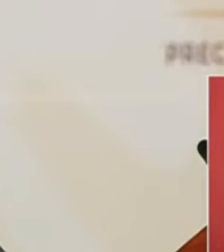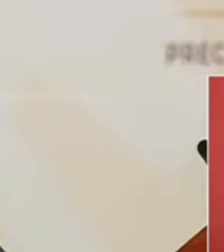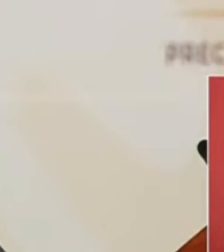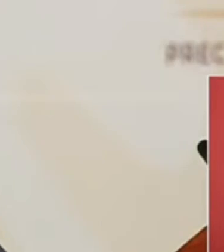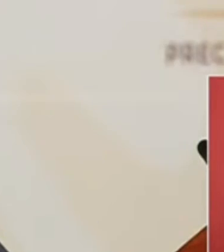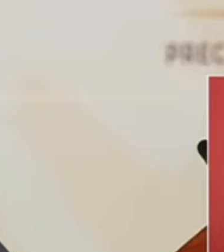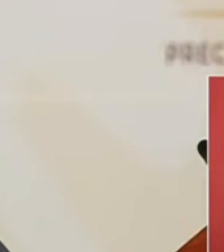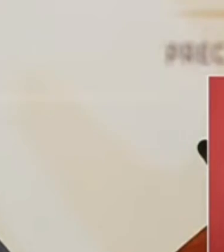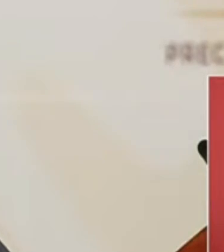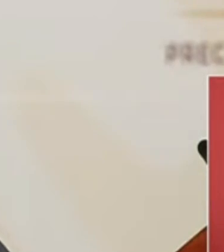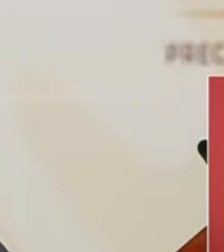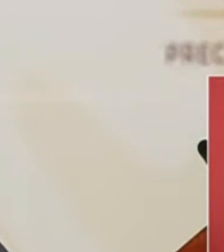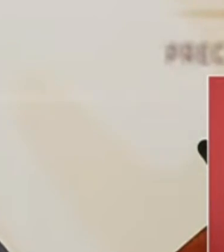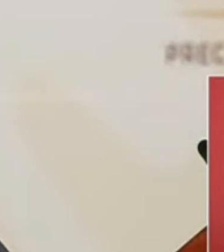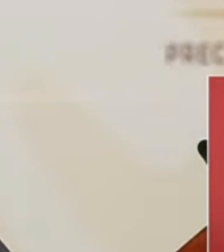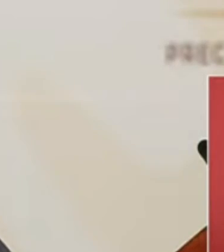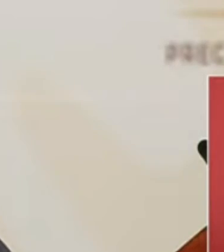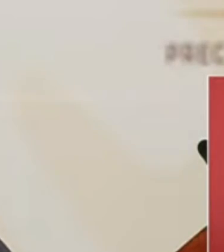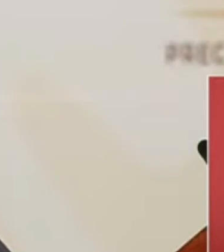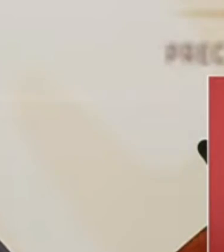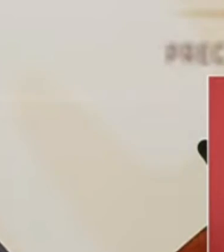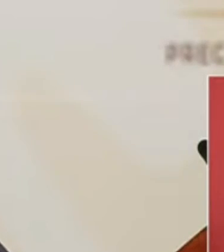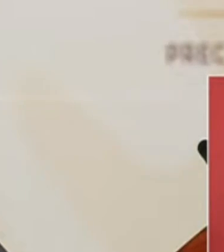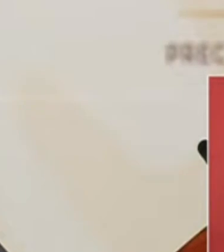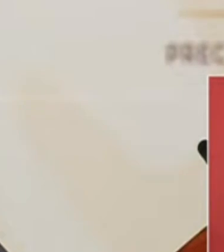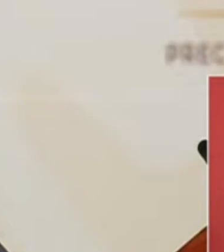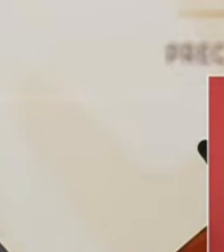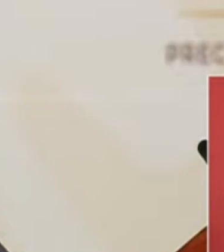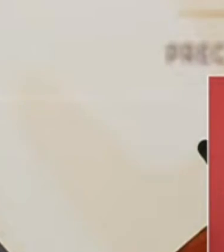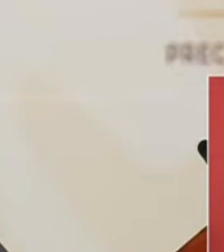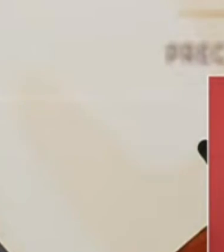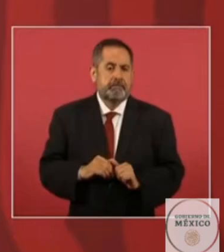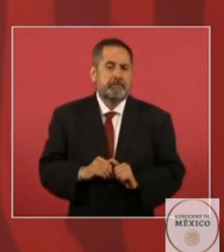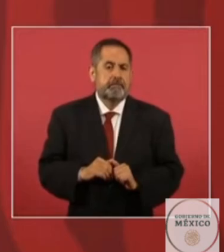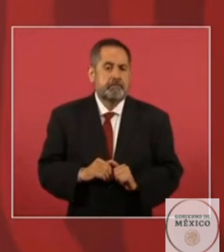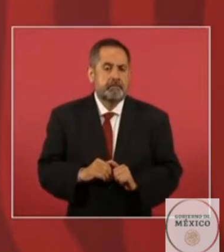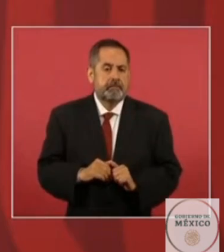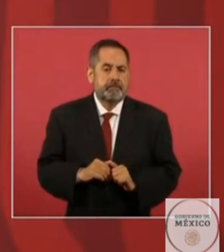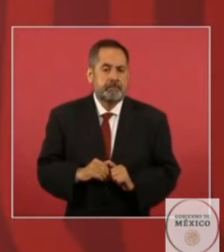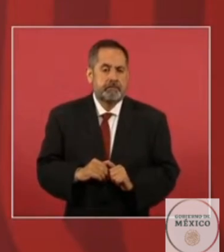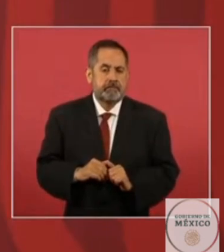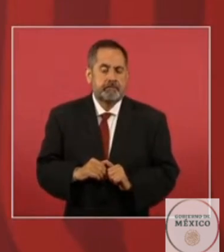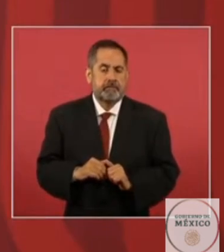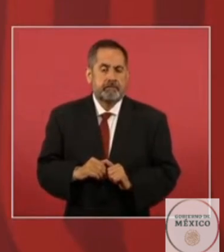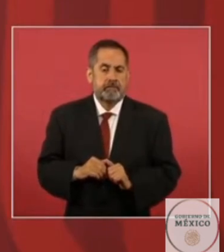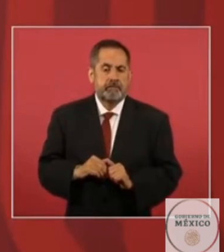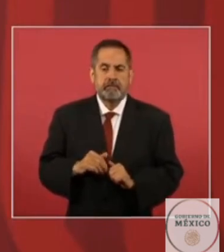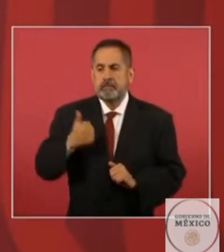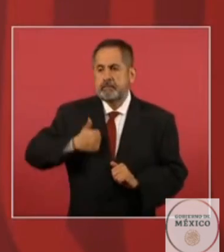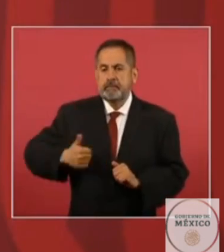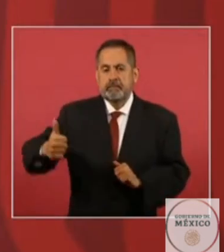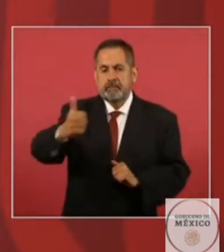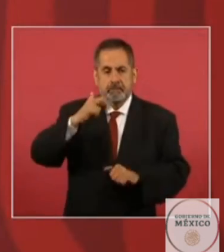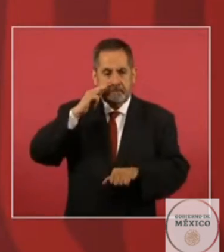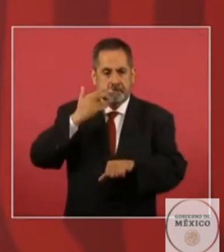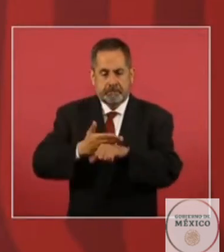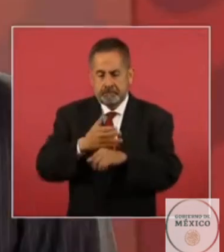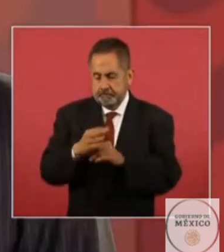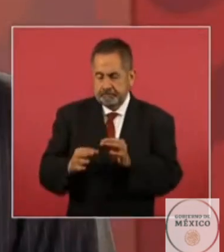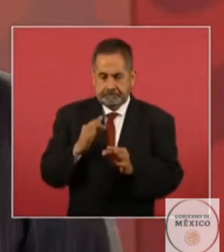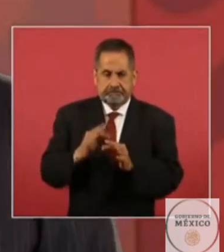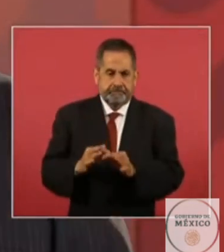Miren, yo les puedo decir lo que es abierto, ¿no? Lo que